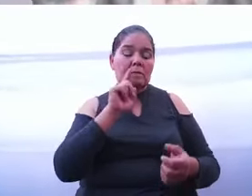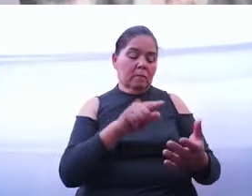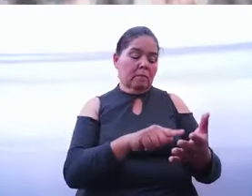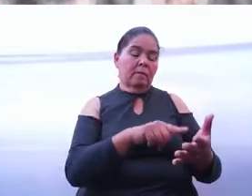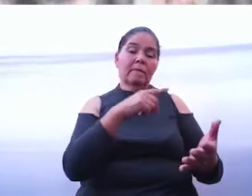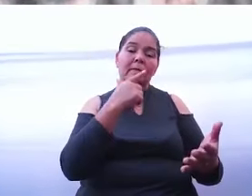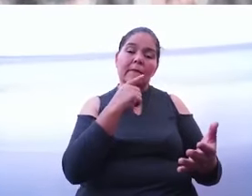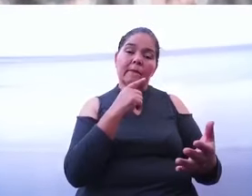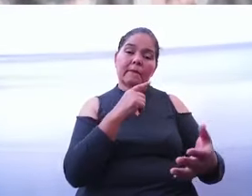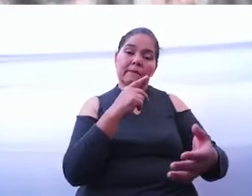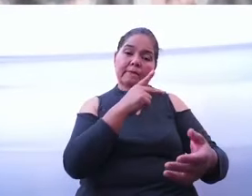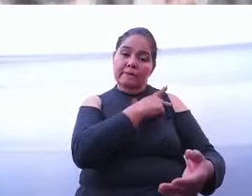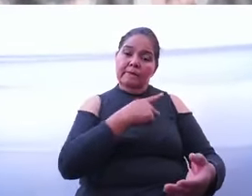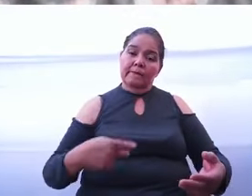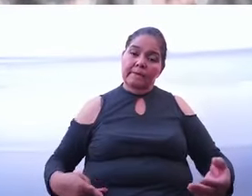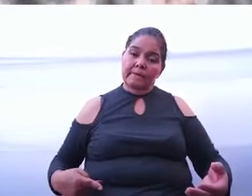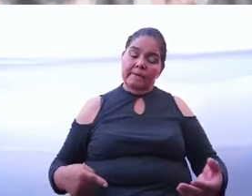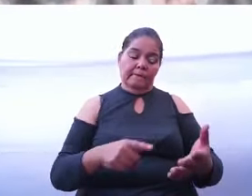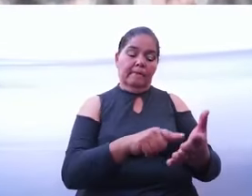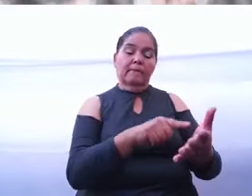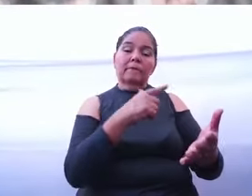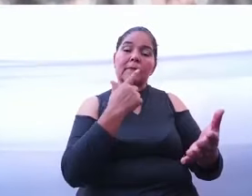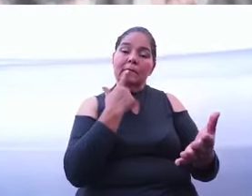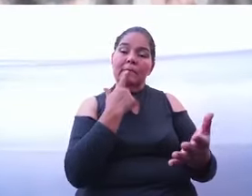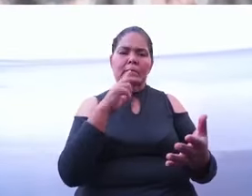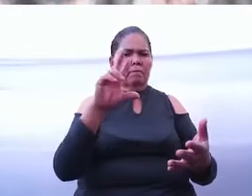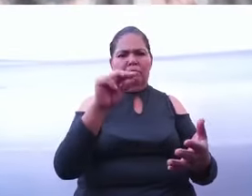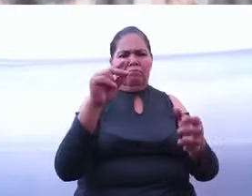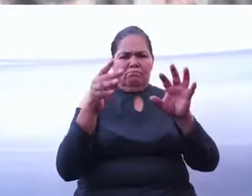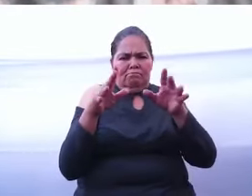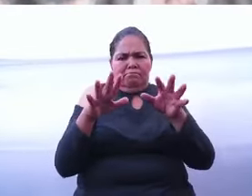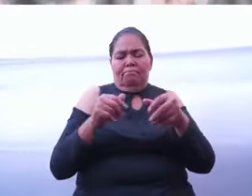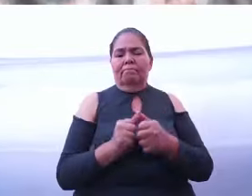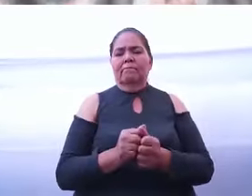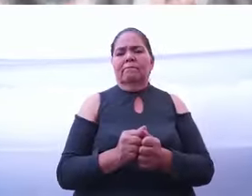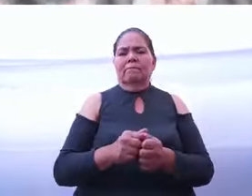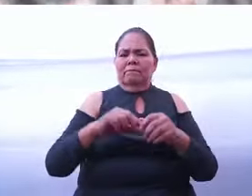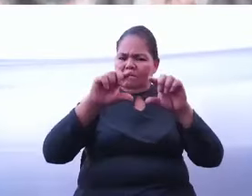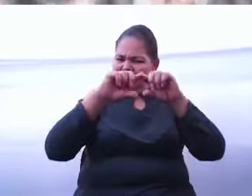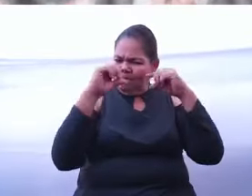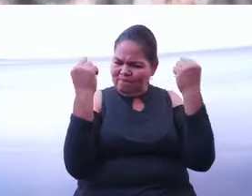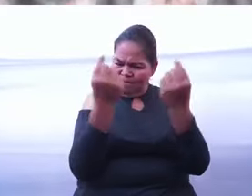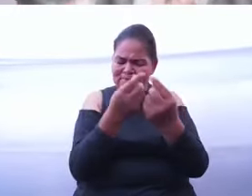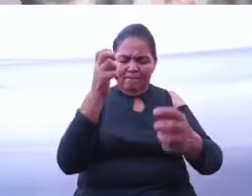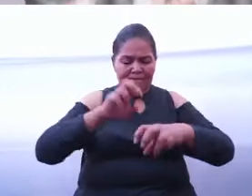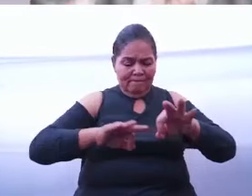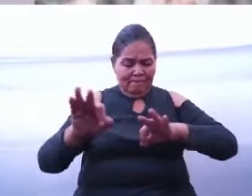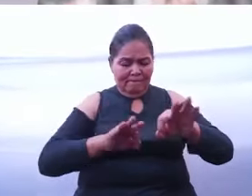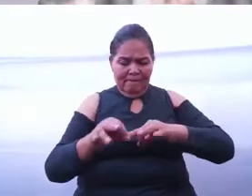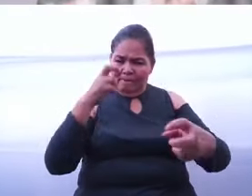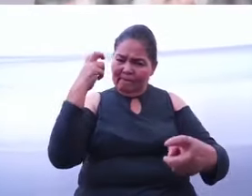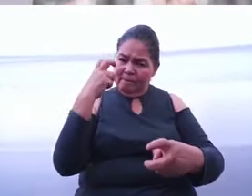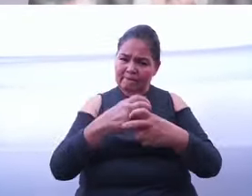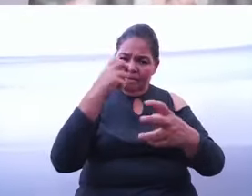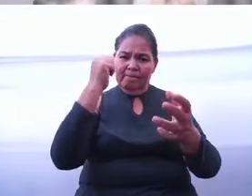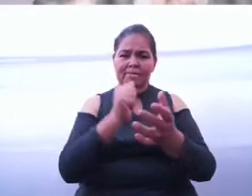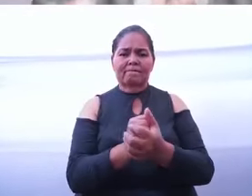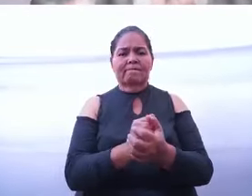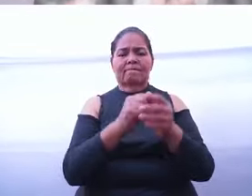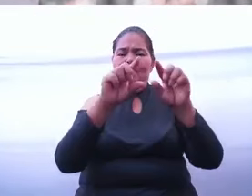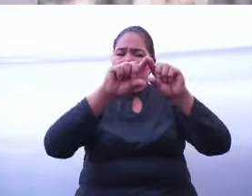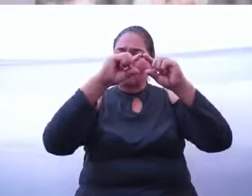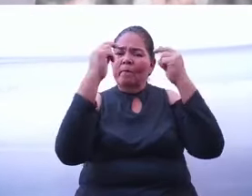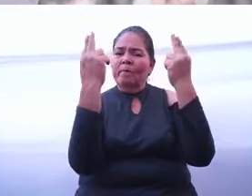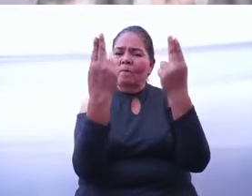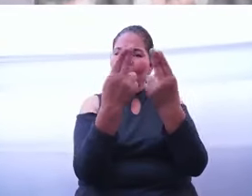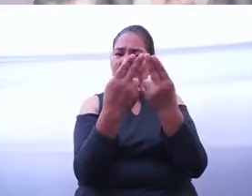un ayuntamiento que no les va a temblar la mano, que van a ser equipo, que van a trabajar por eso que hoy tanto